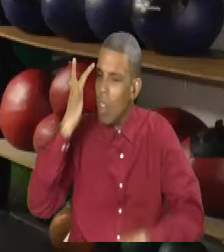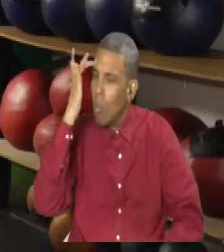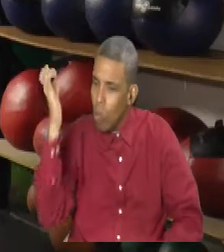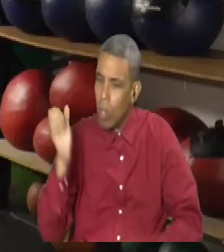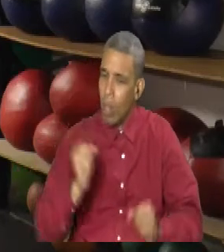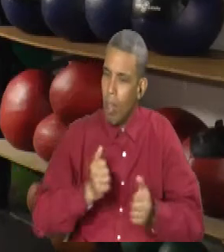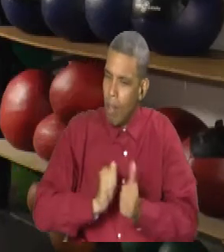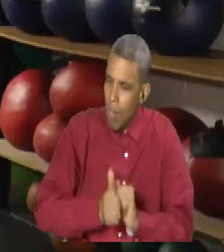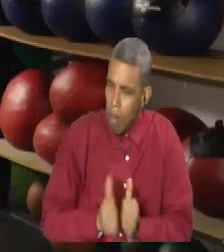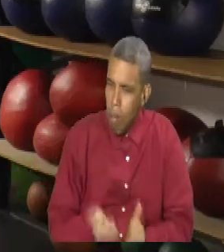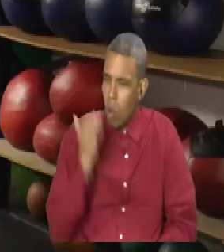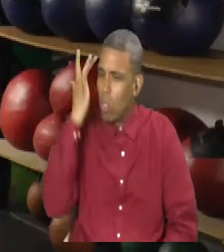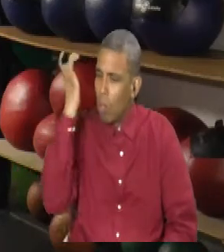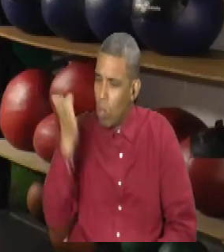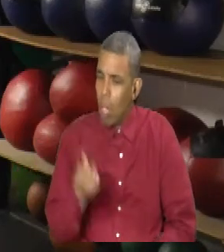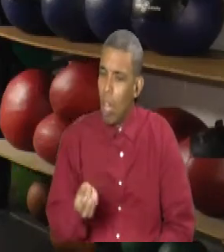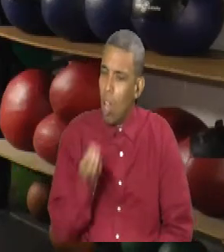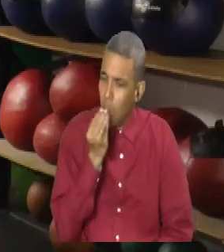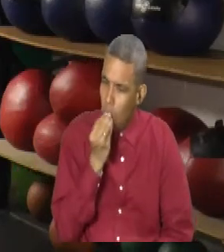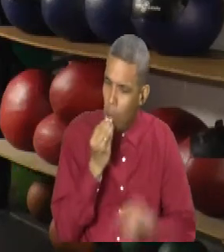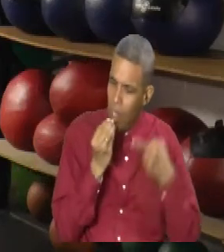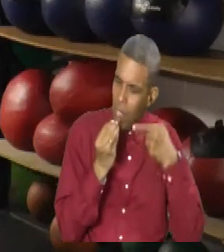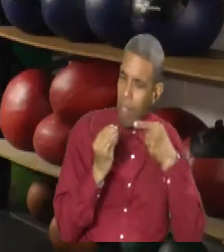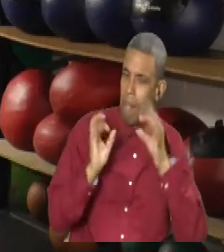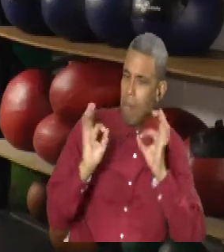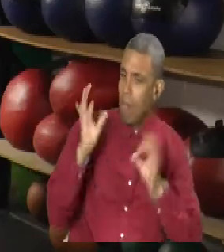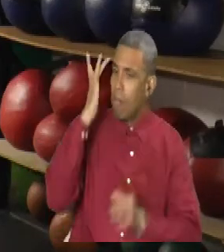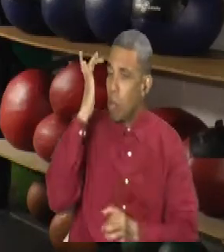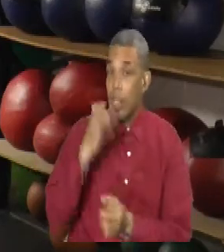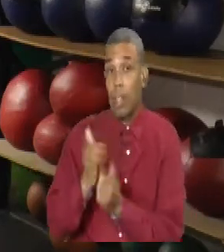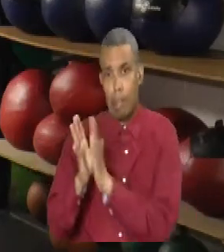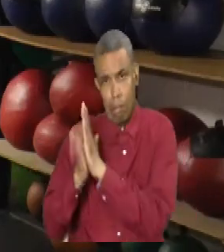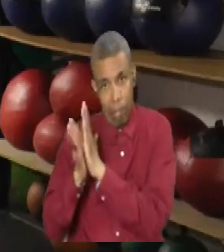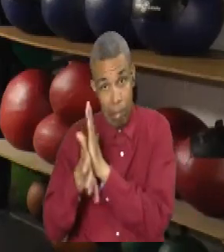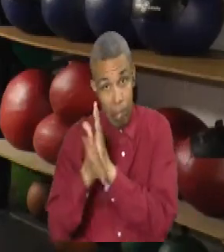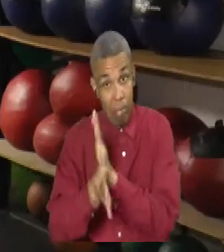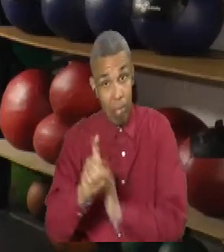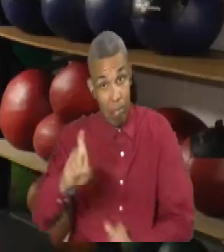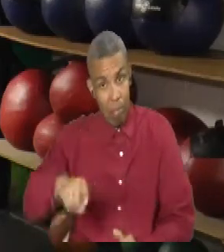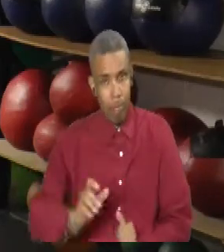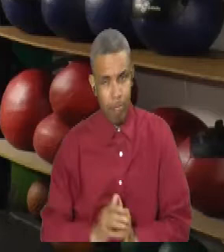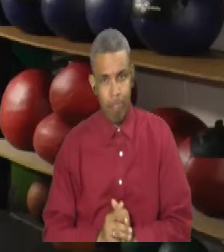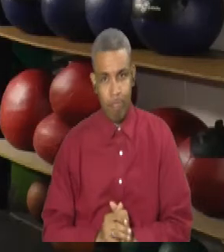que cuidarse, el por qué hay que comer bien y el por qué seguir este gran programa en casa. Y bueno,